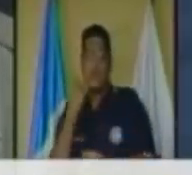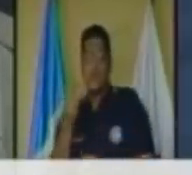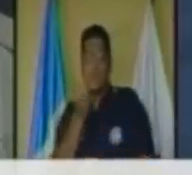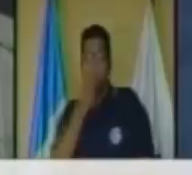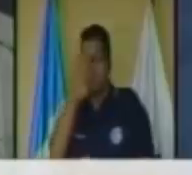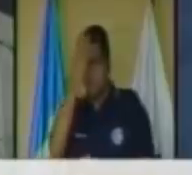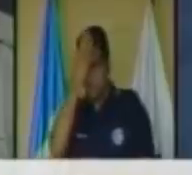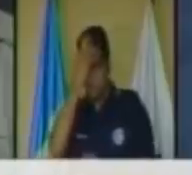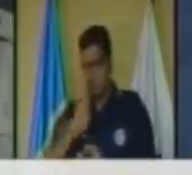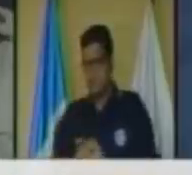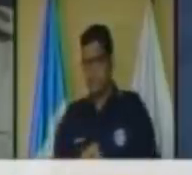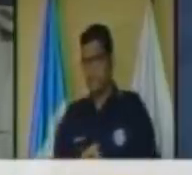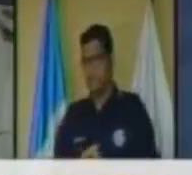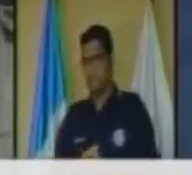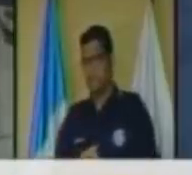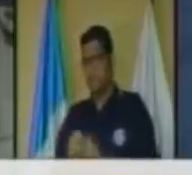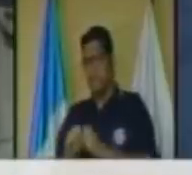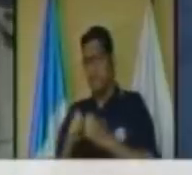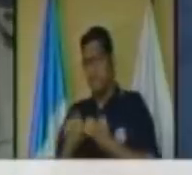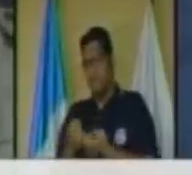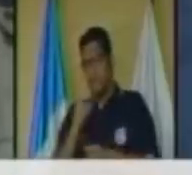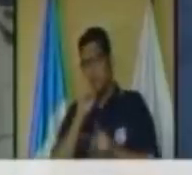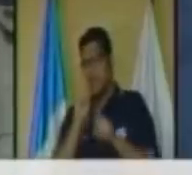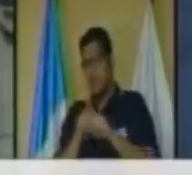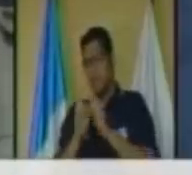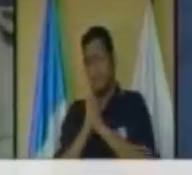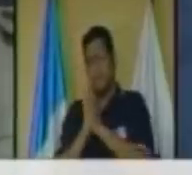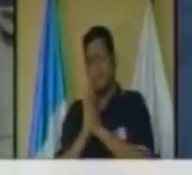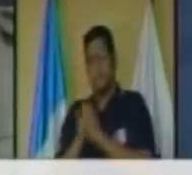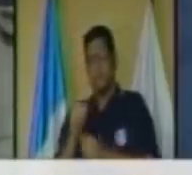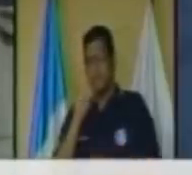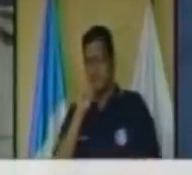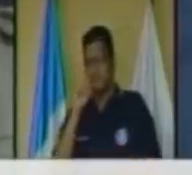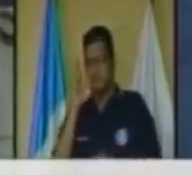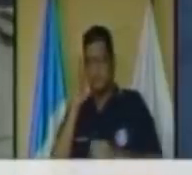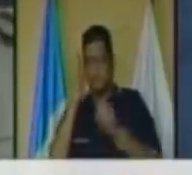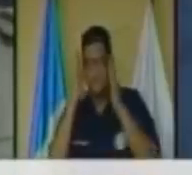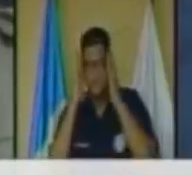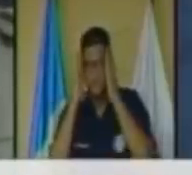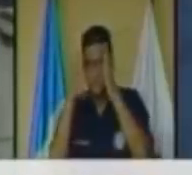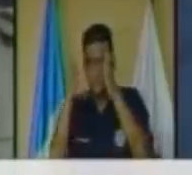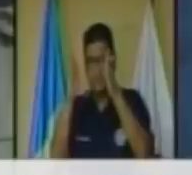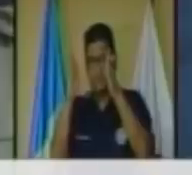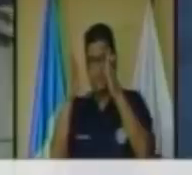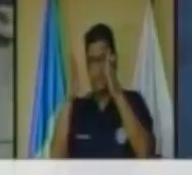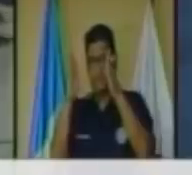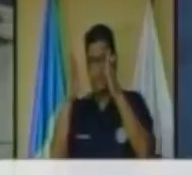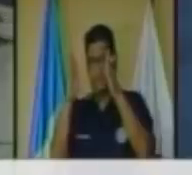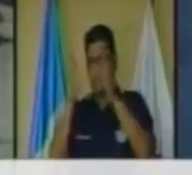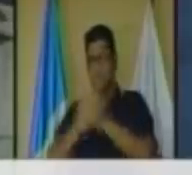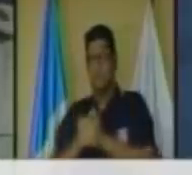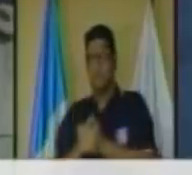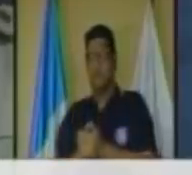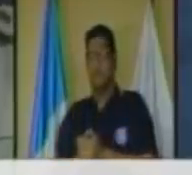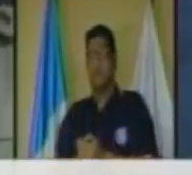boletines de la Dirección de Migración, que a partir de mañana van a estar a cada 12 horas